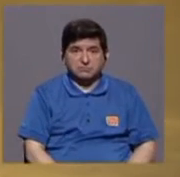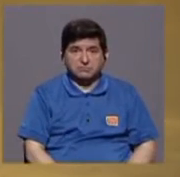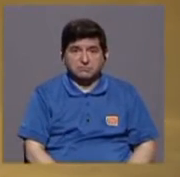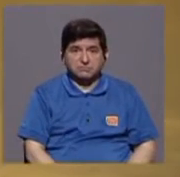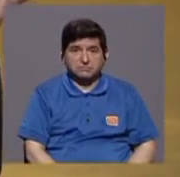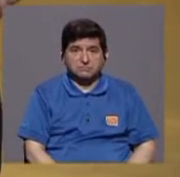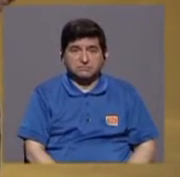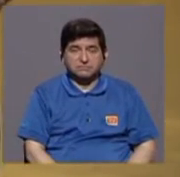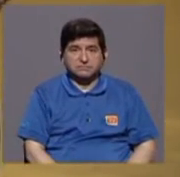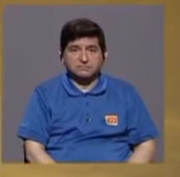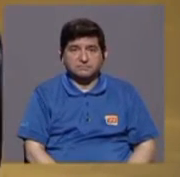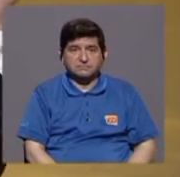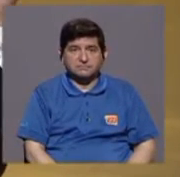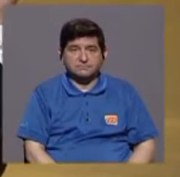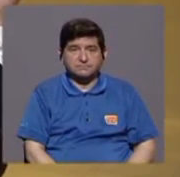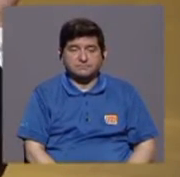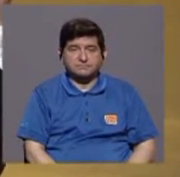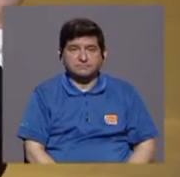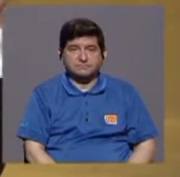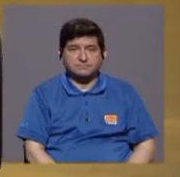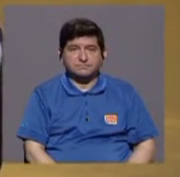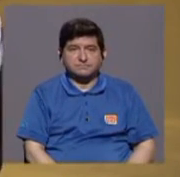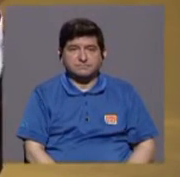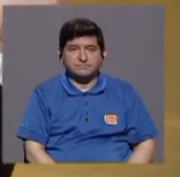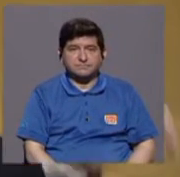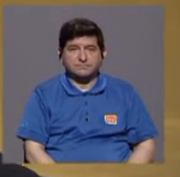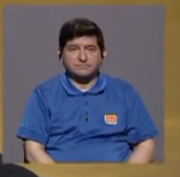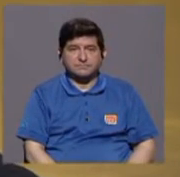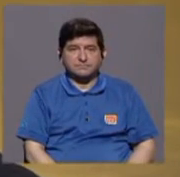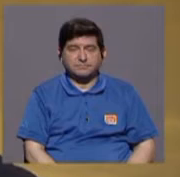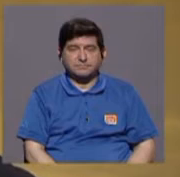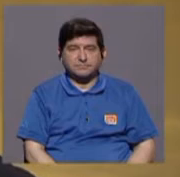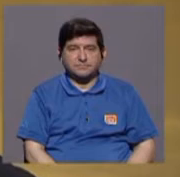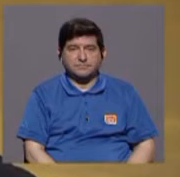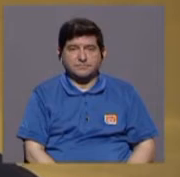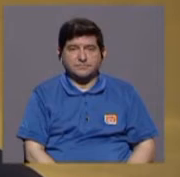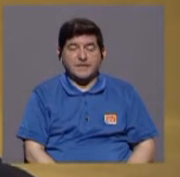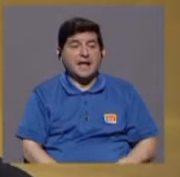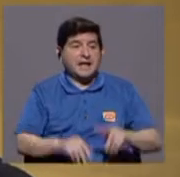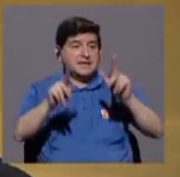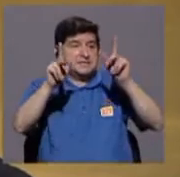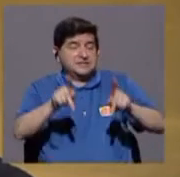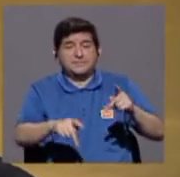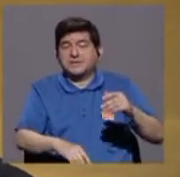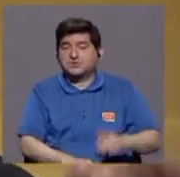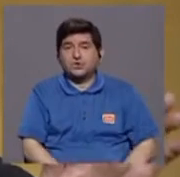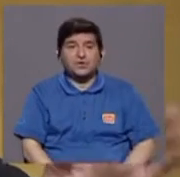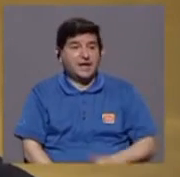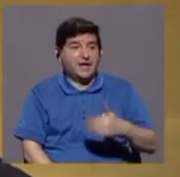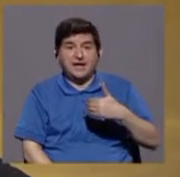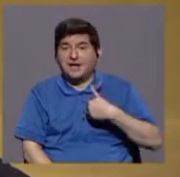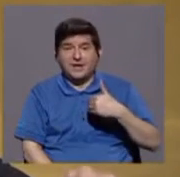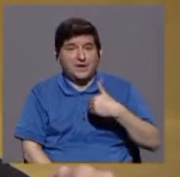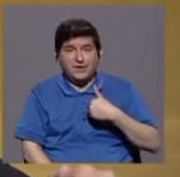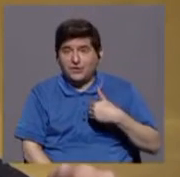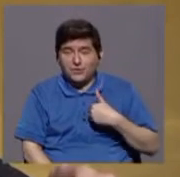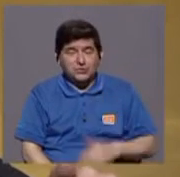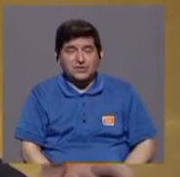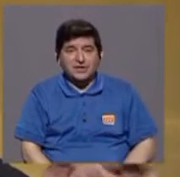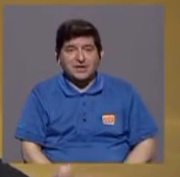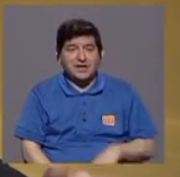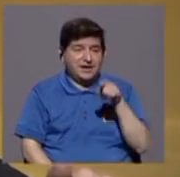son gente que si no tuvo pasajeros no tiene